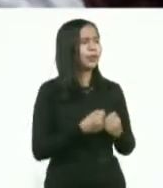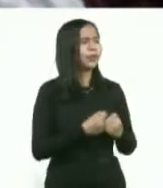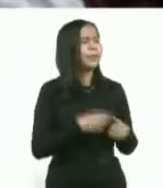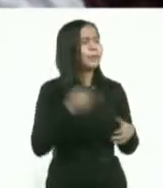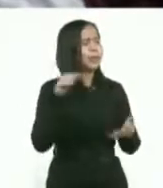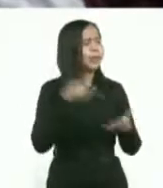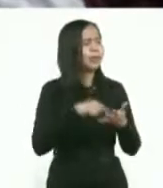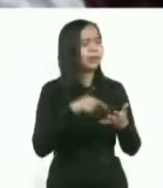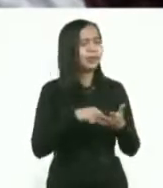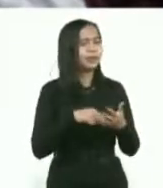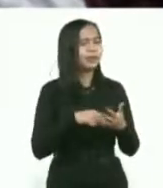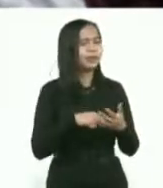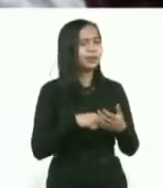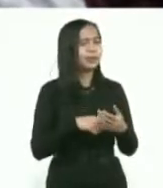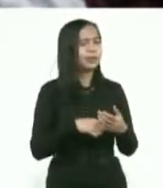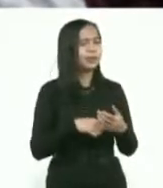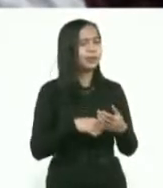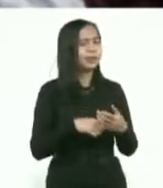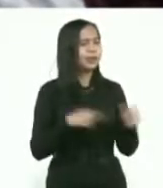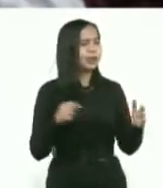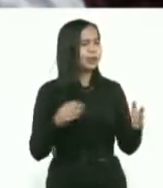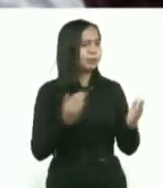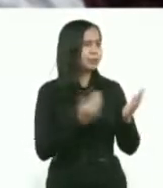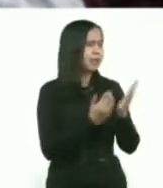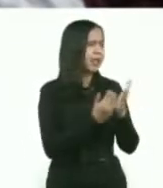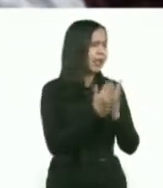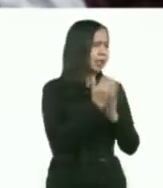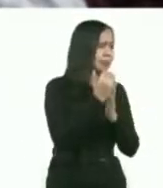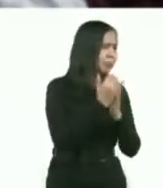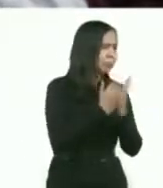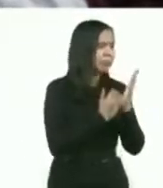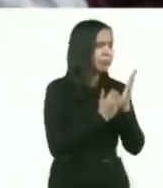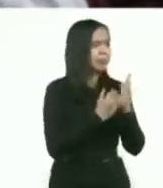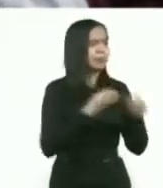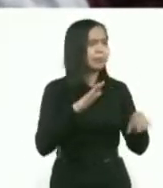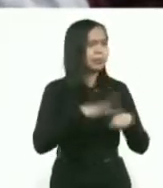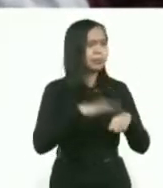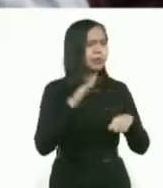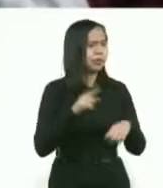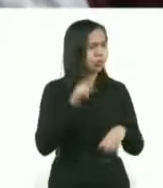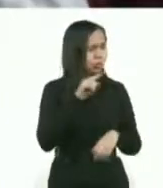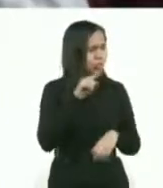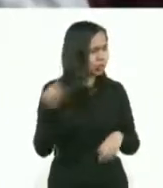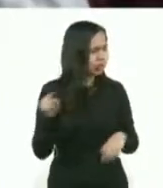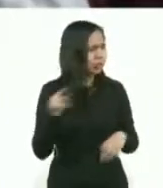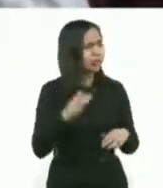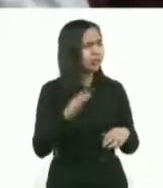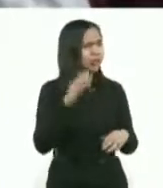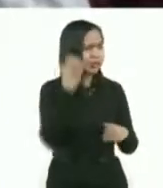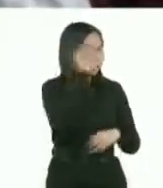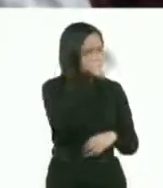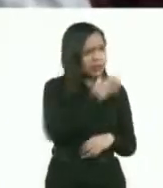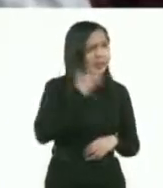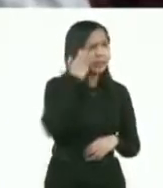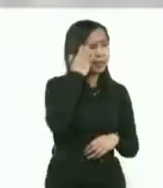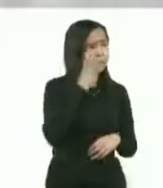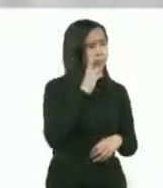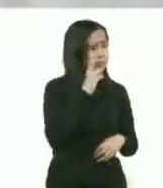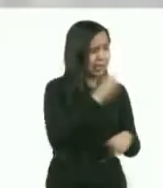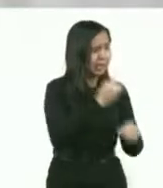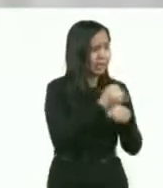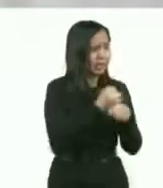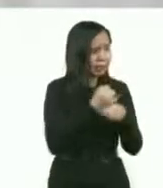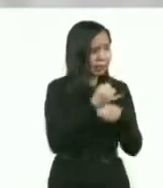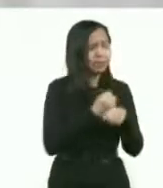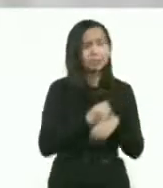aditivo al combustible. ¿Ustedes han investigado si efectivamente es sí, así? Sí, claro, sí hemos investigado que